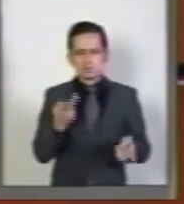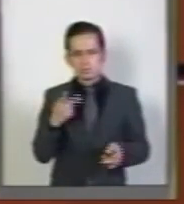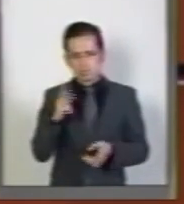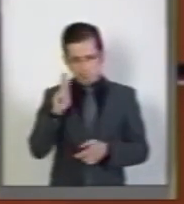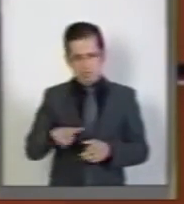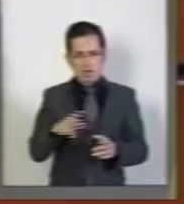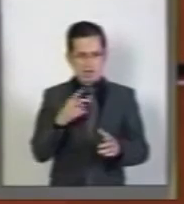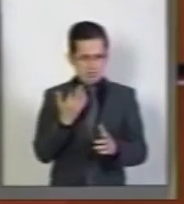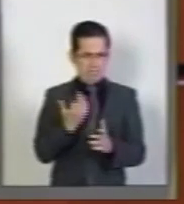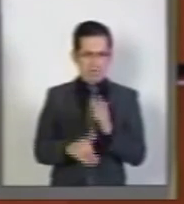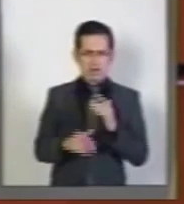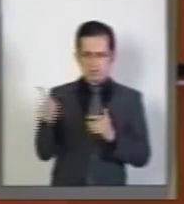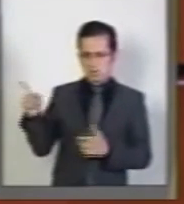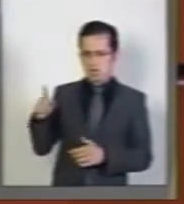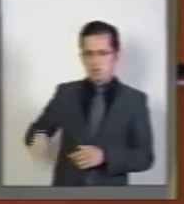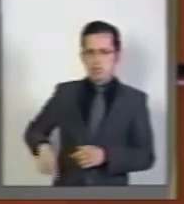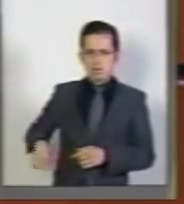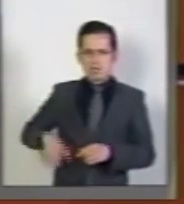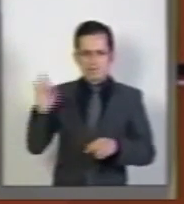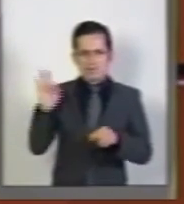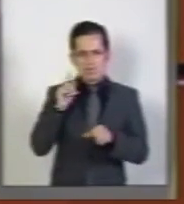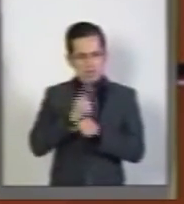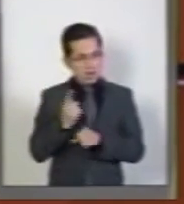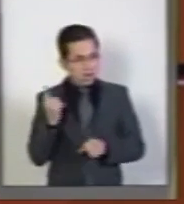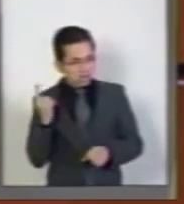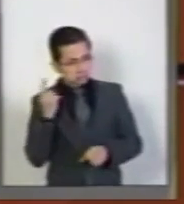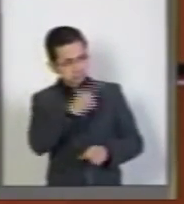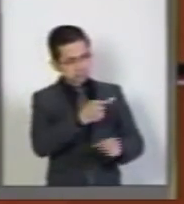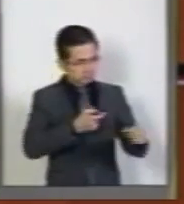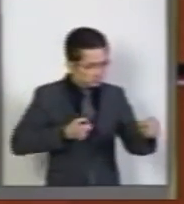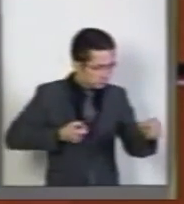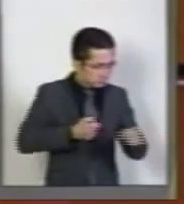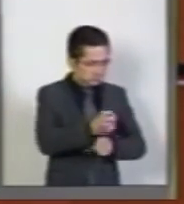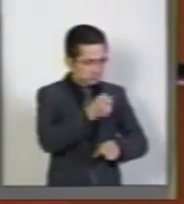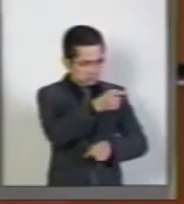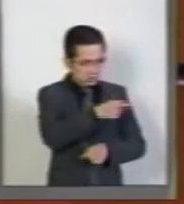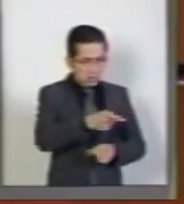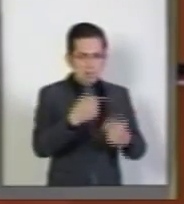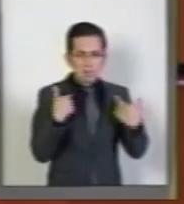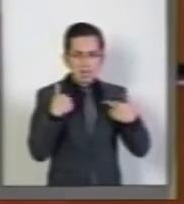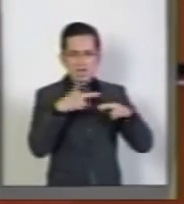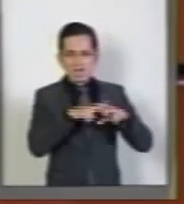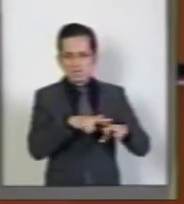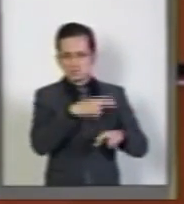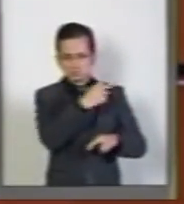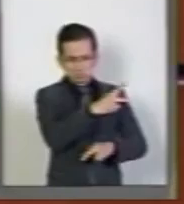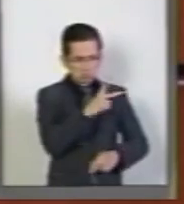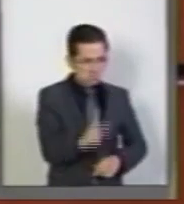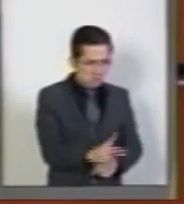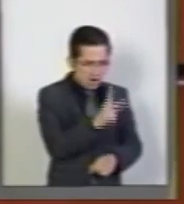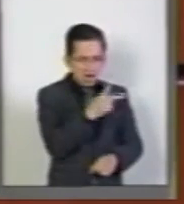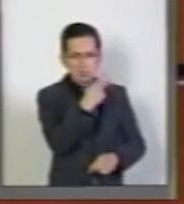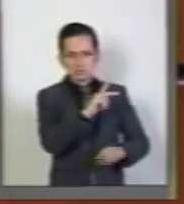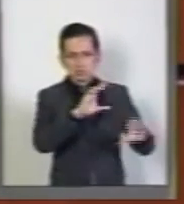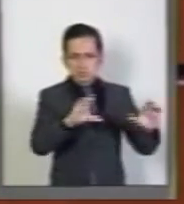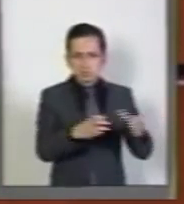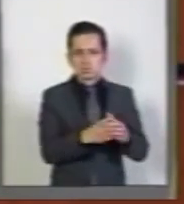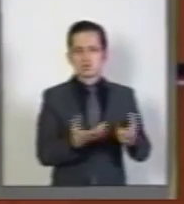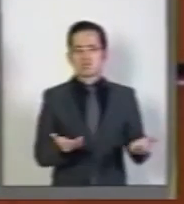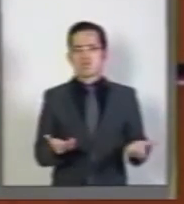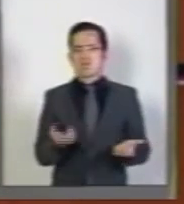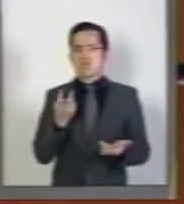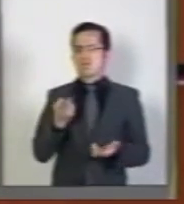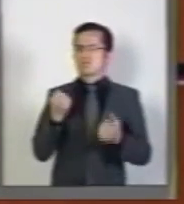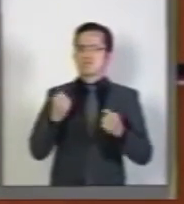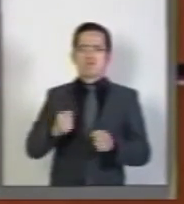del gobierno federal contra los maestros, sus pueblos y sus comunidades. Se abre la puerta de una represión